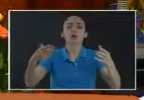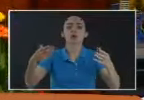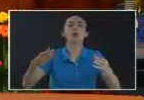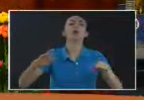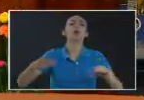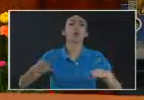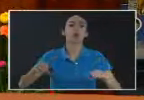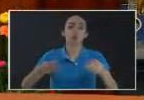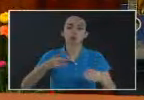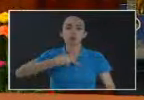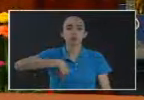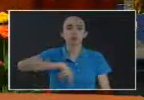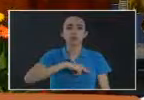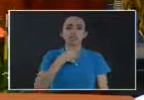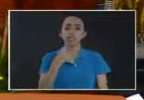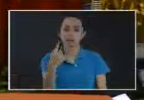digamos.